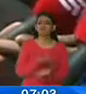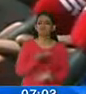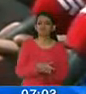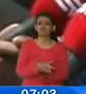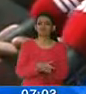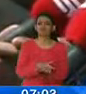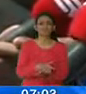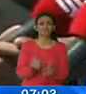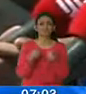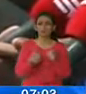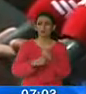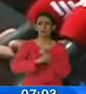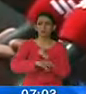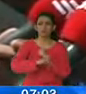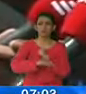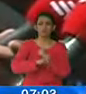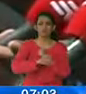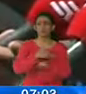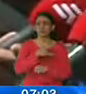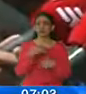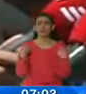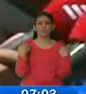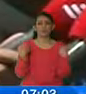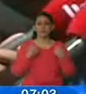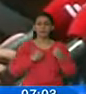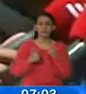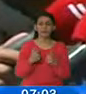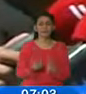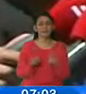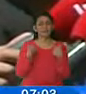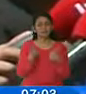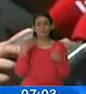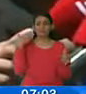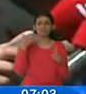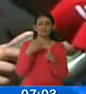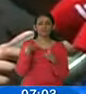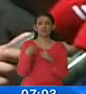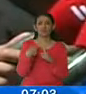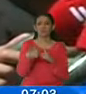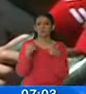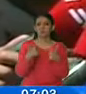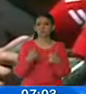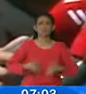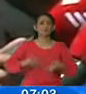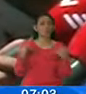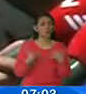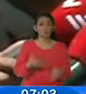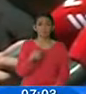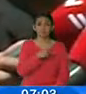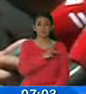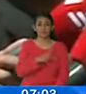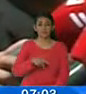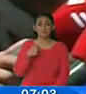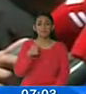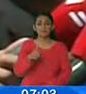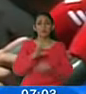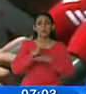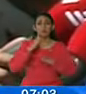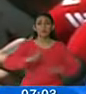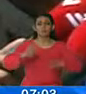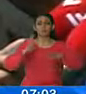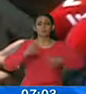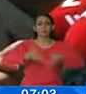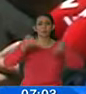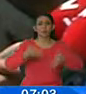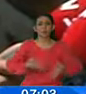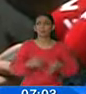Hemos hecho una campaña muy alegre, muy intensa, muy buena, muy propositiva, y he cumplido en lo personal con mi país. He